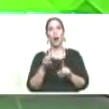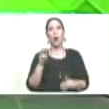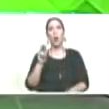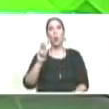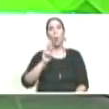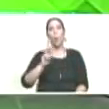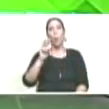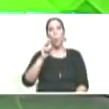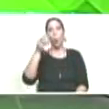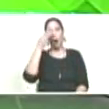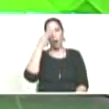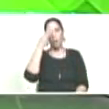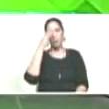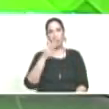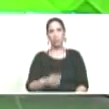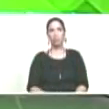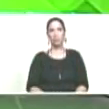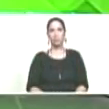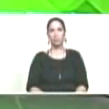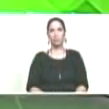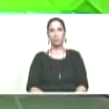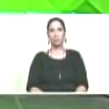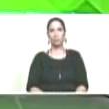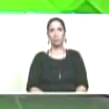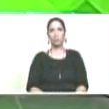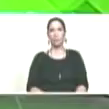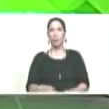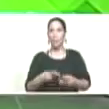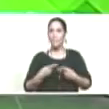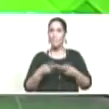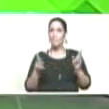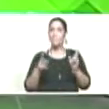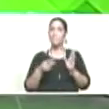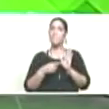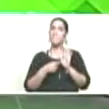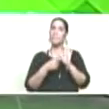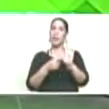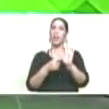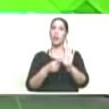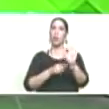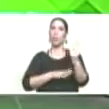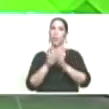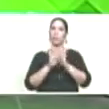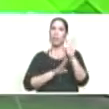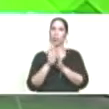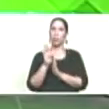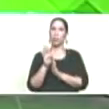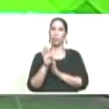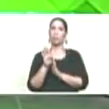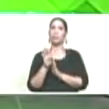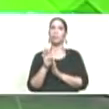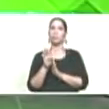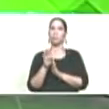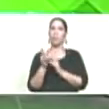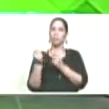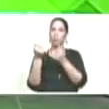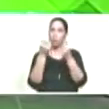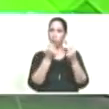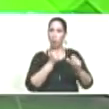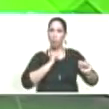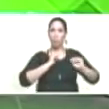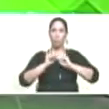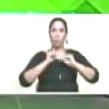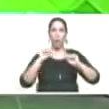permiso. Están en pleno desarrollo acciones de diverso signo monetario, fiscal,